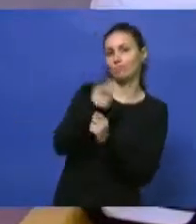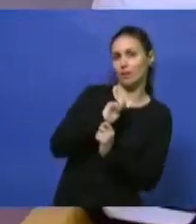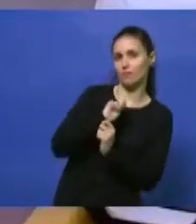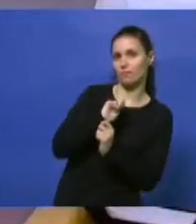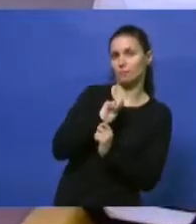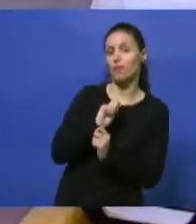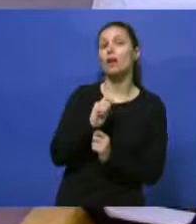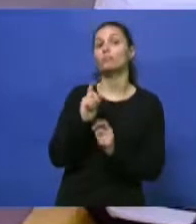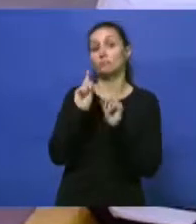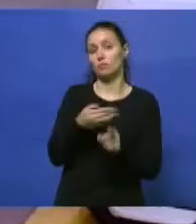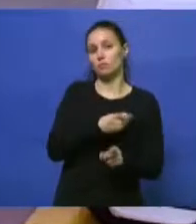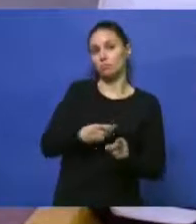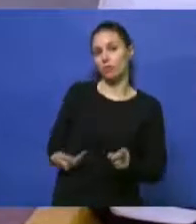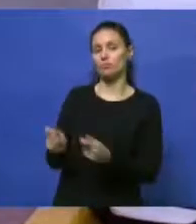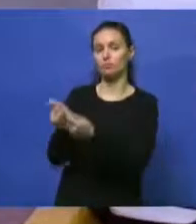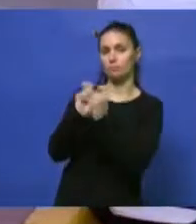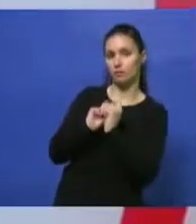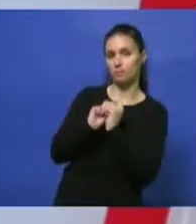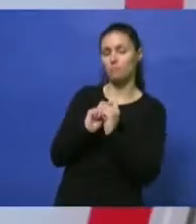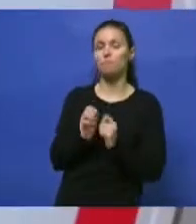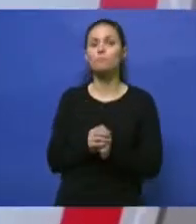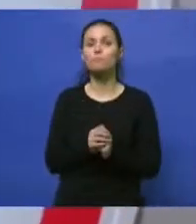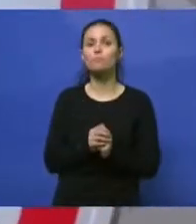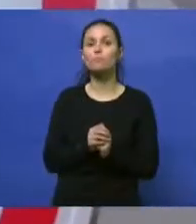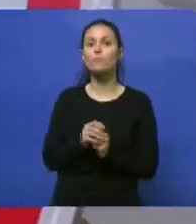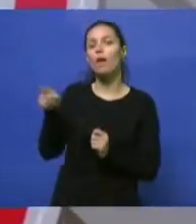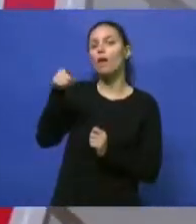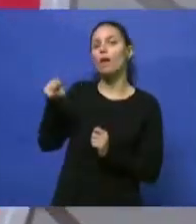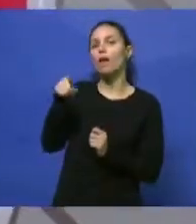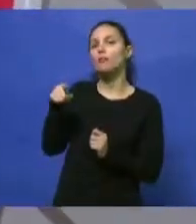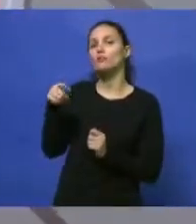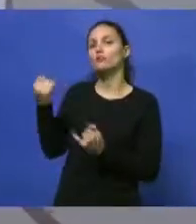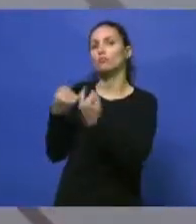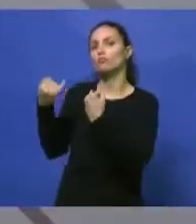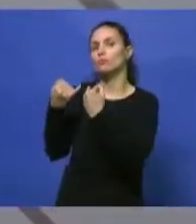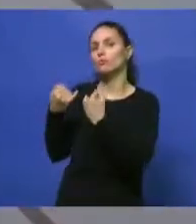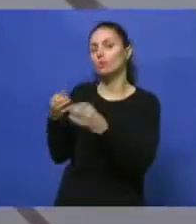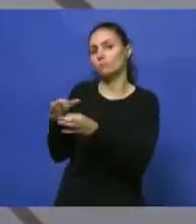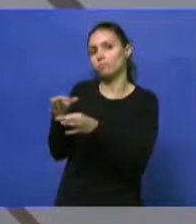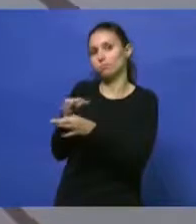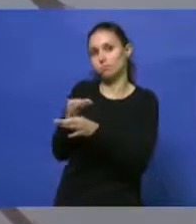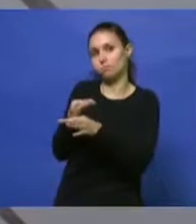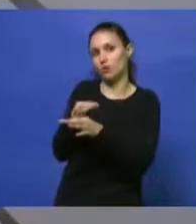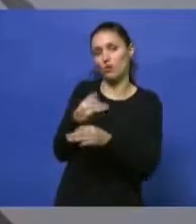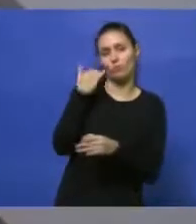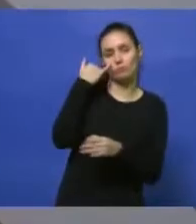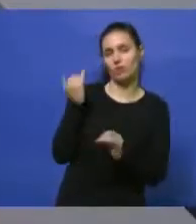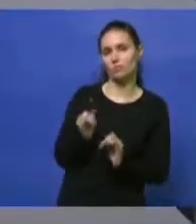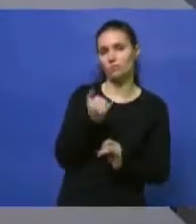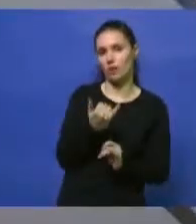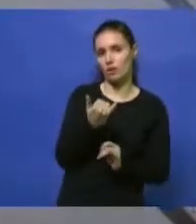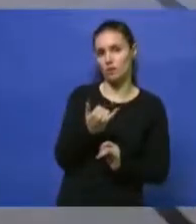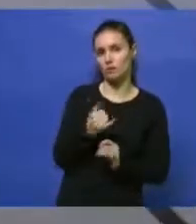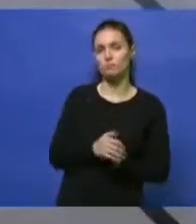el gobierno nacional en este caso. Ya nos anunciaron que está el recorte, pero bueno,